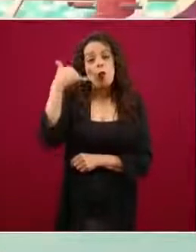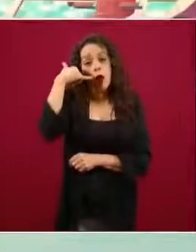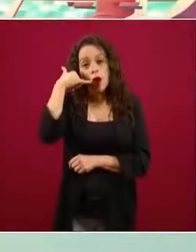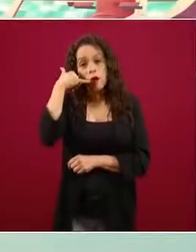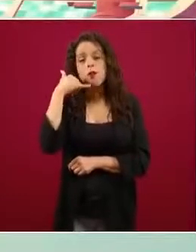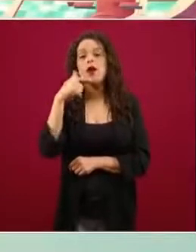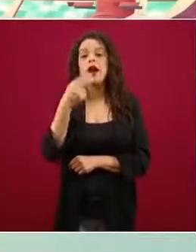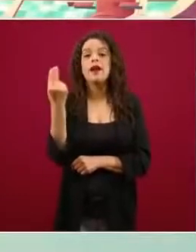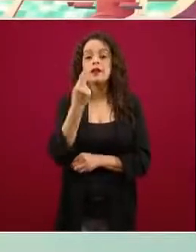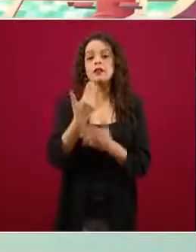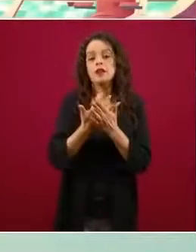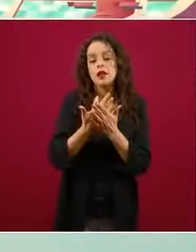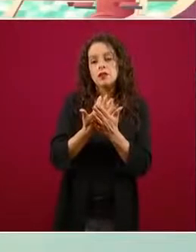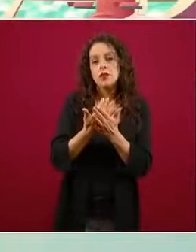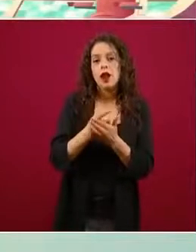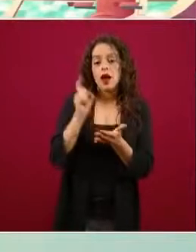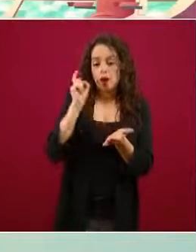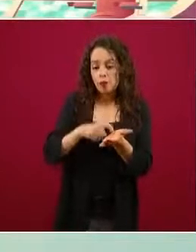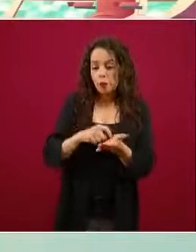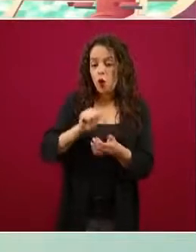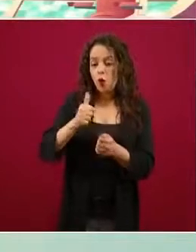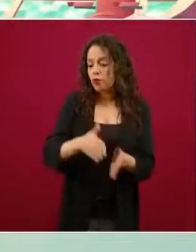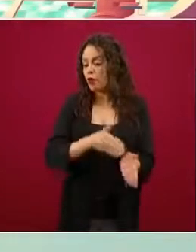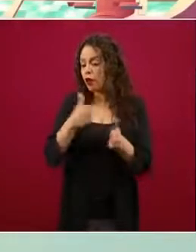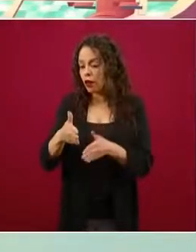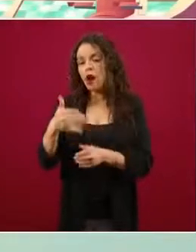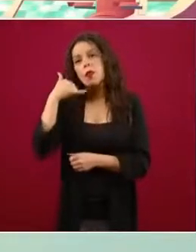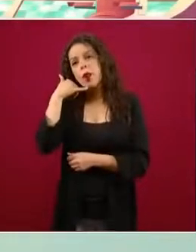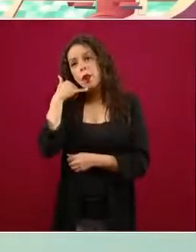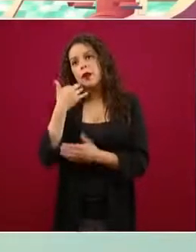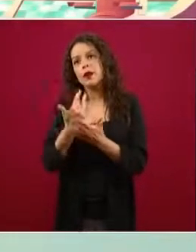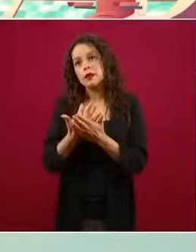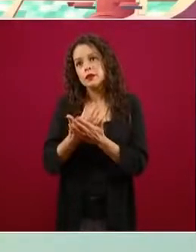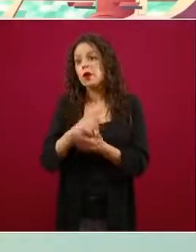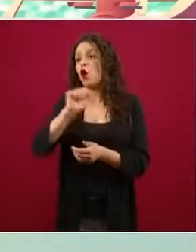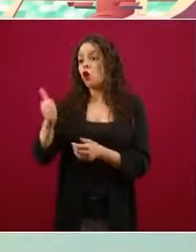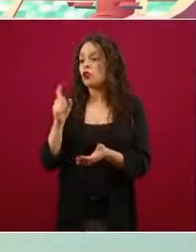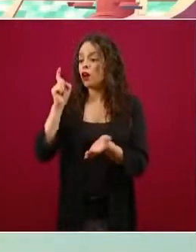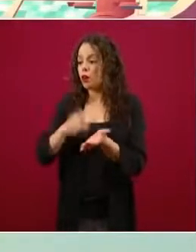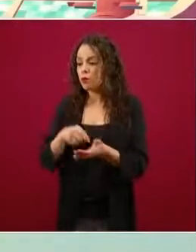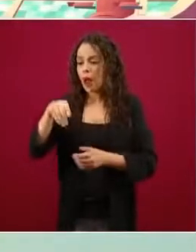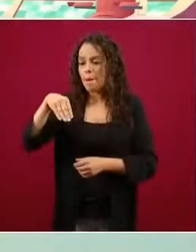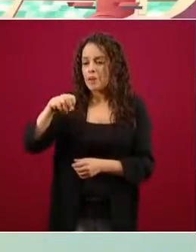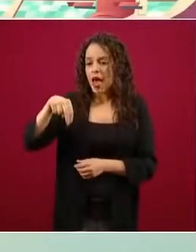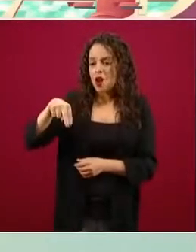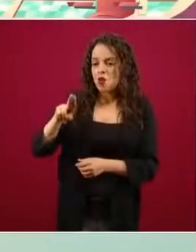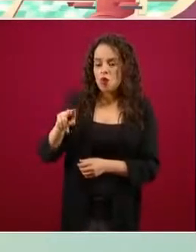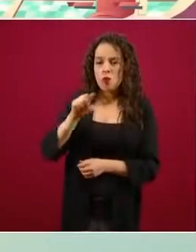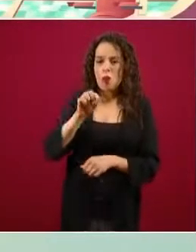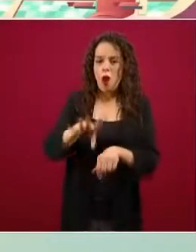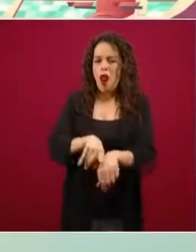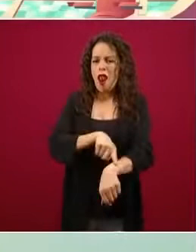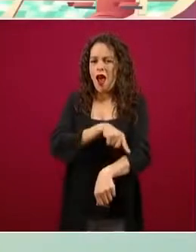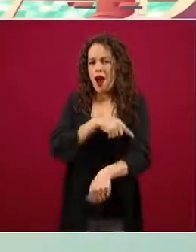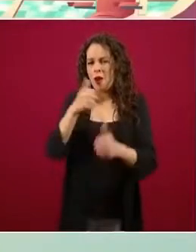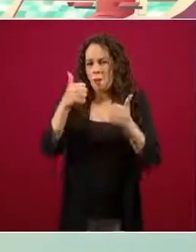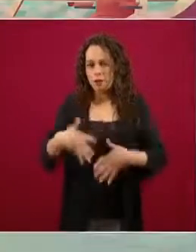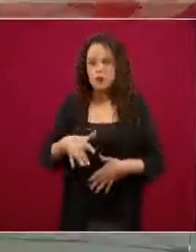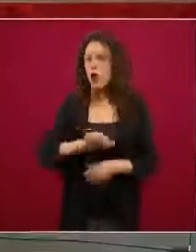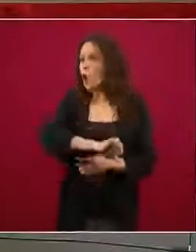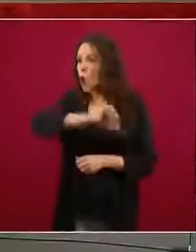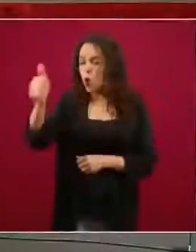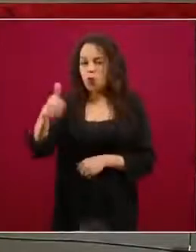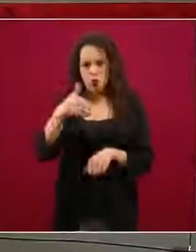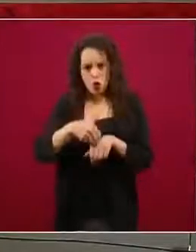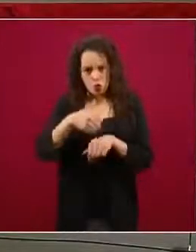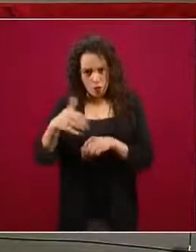teléfono directo para estos adultos mayores a los que pudieran ayudarles? Gracias. Hemos todas las asociaciones, bueno, hay un